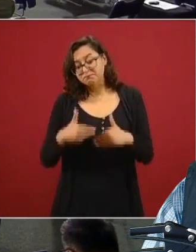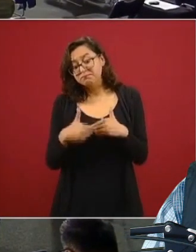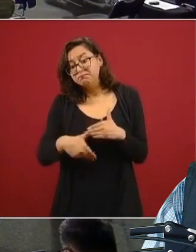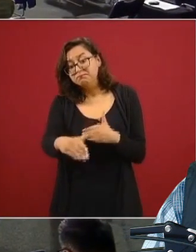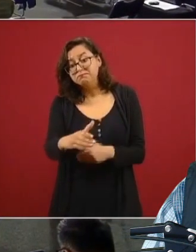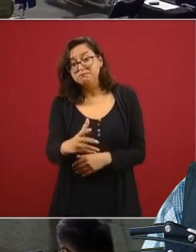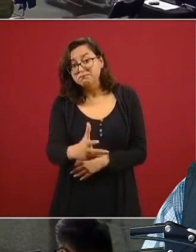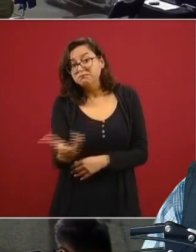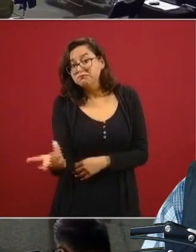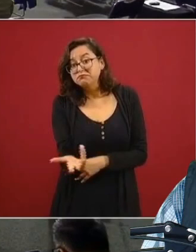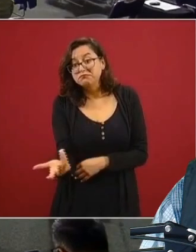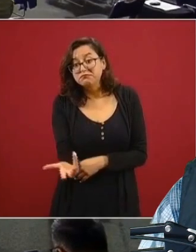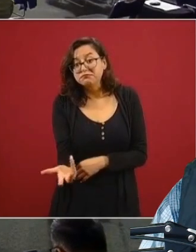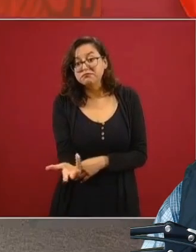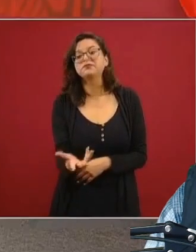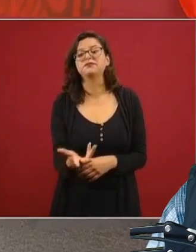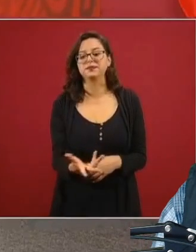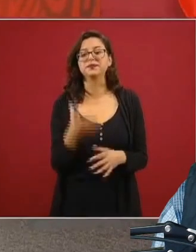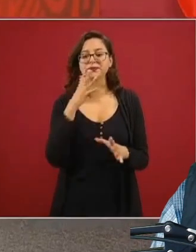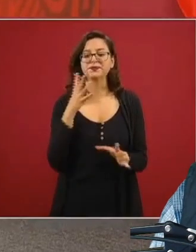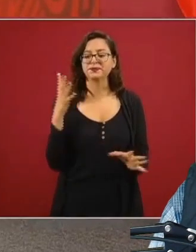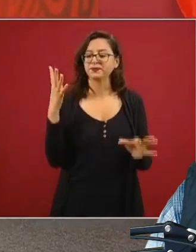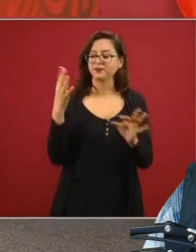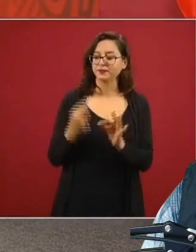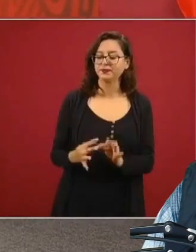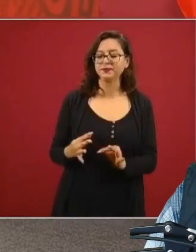Actuar con responsabilidad